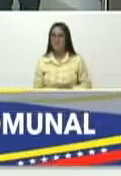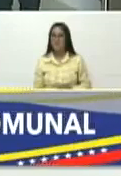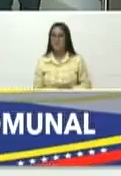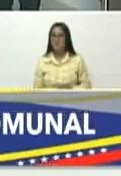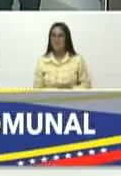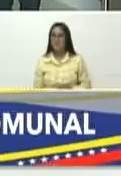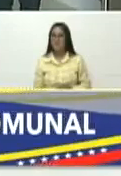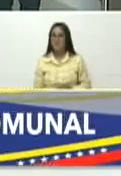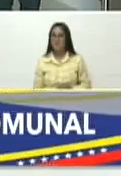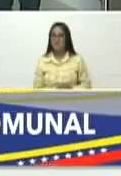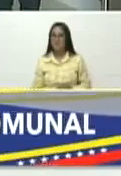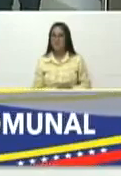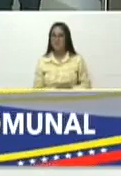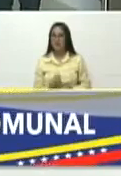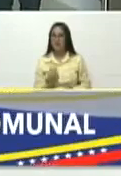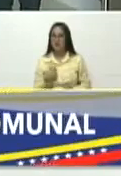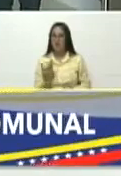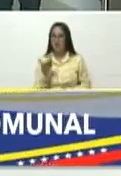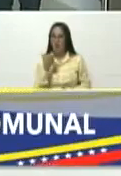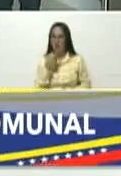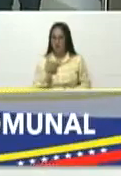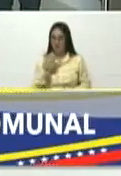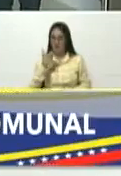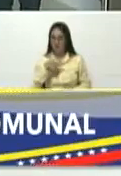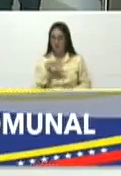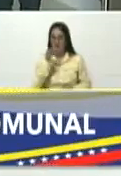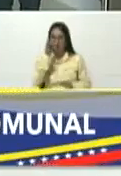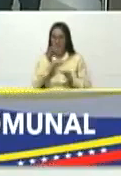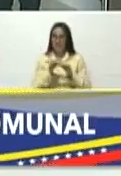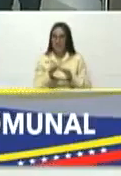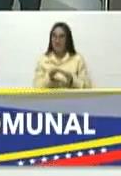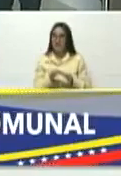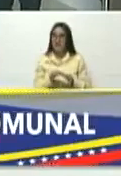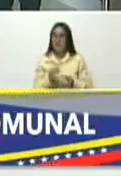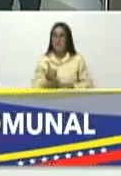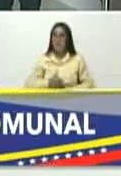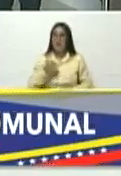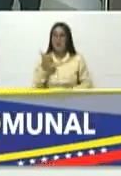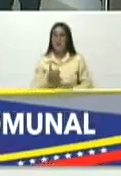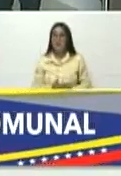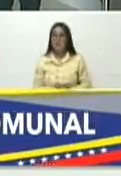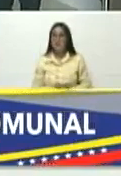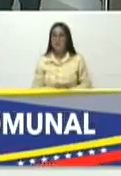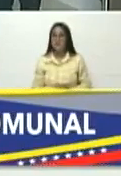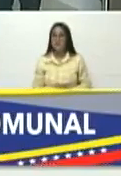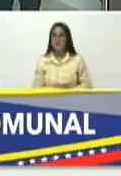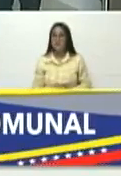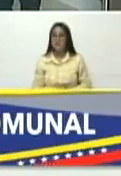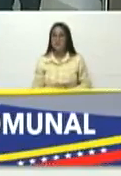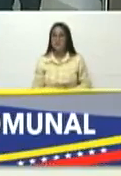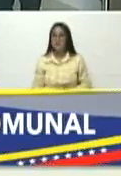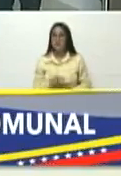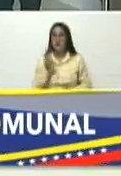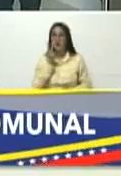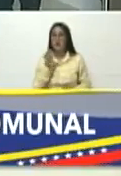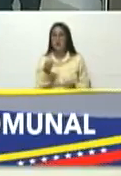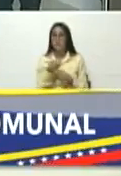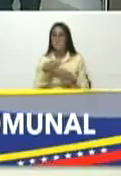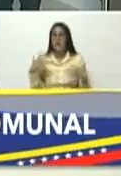vez soy un hombre más de fe, cada vez más, porque he visto el